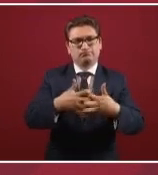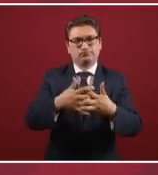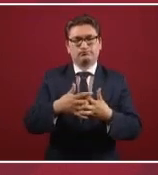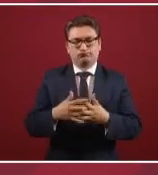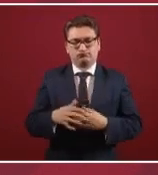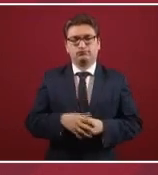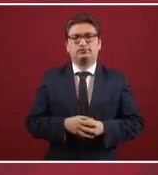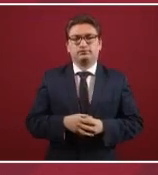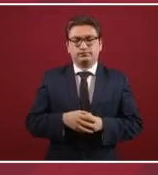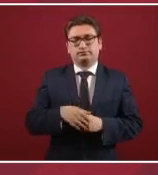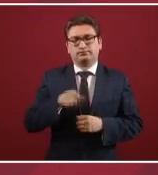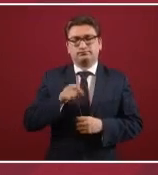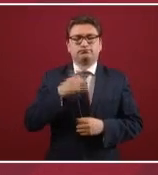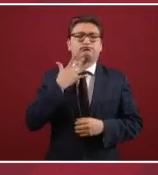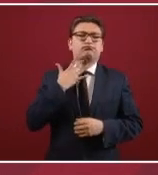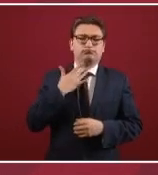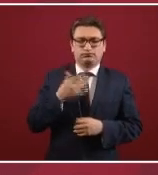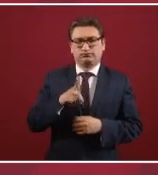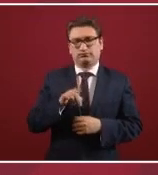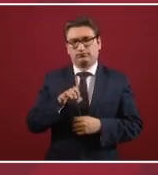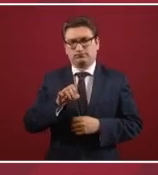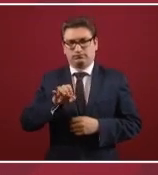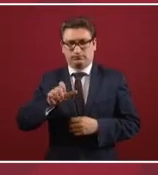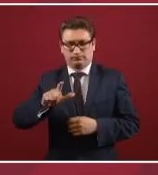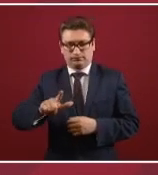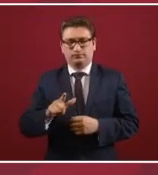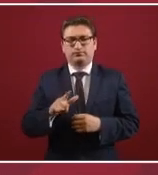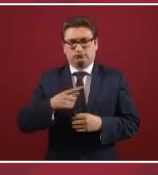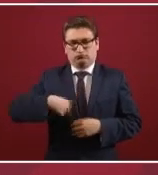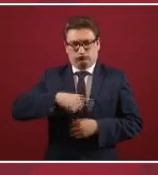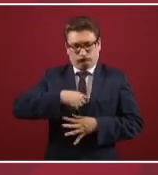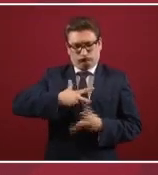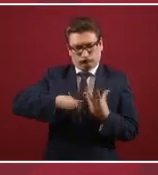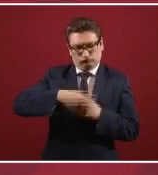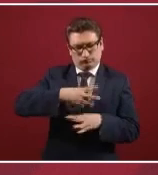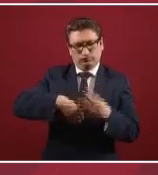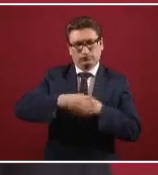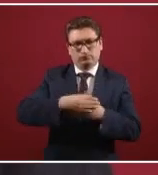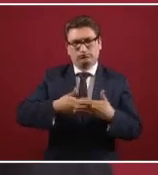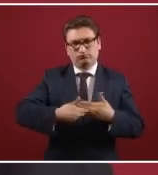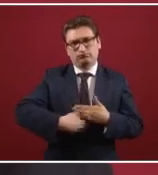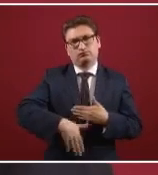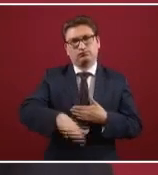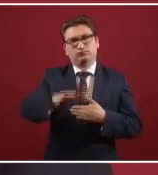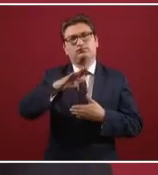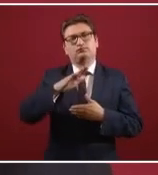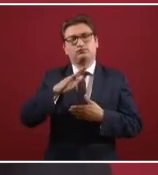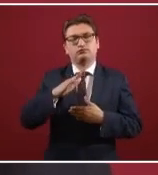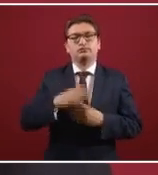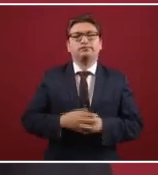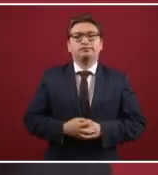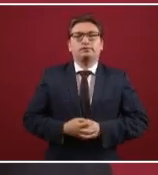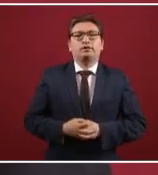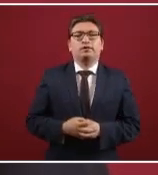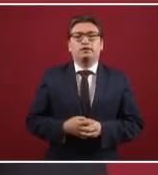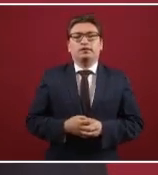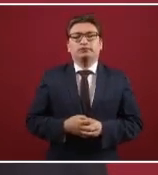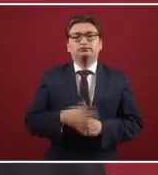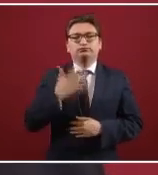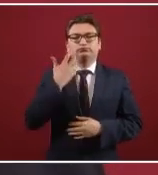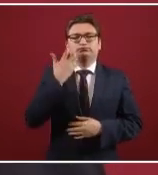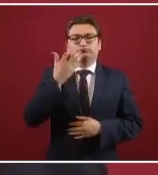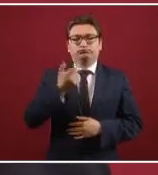gasolinas en dice él podamos en el mediano plazo bajar en términos reales